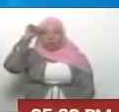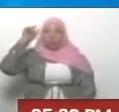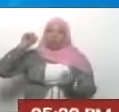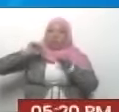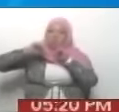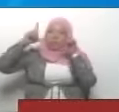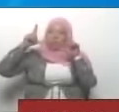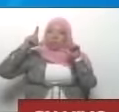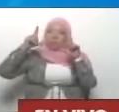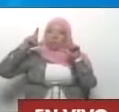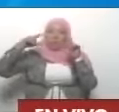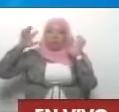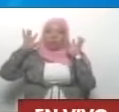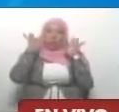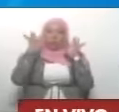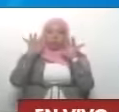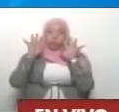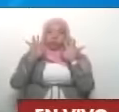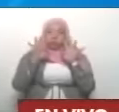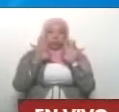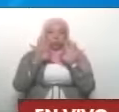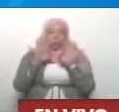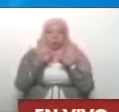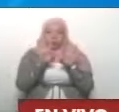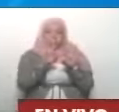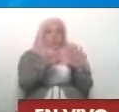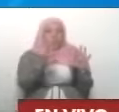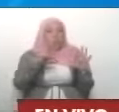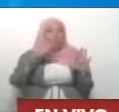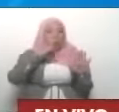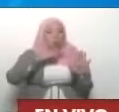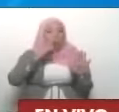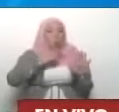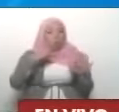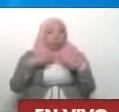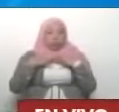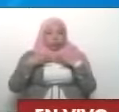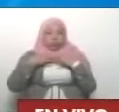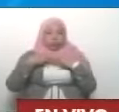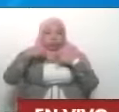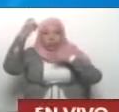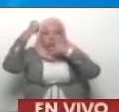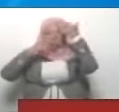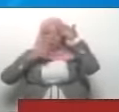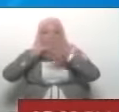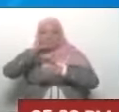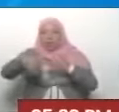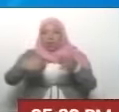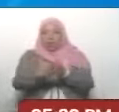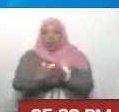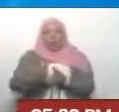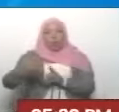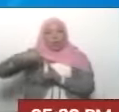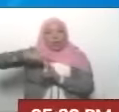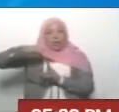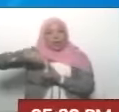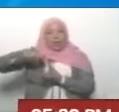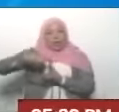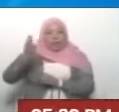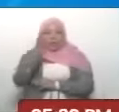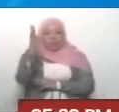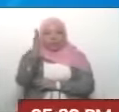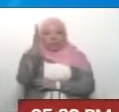Impresionante la caravana de la furia bolivariana. De todas partes del país, del Táchira, de Barinas,